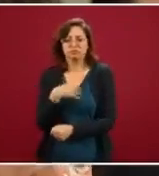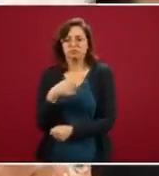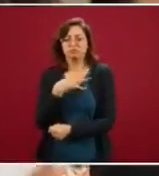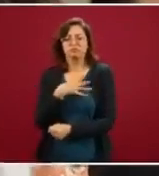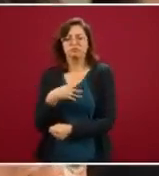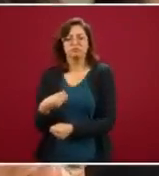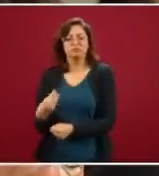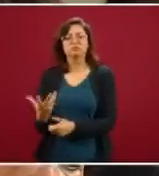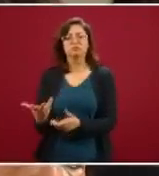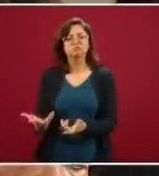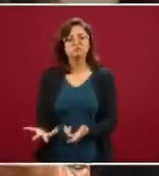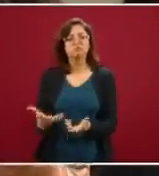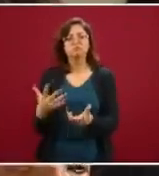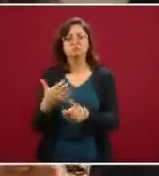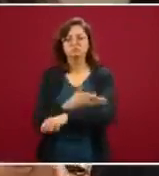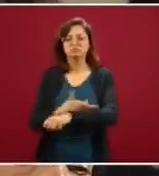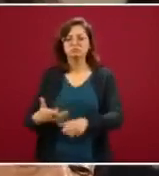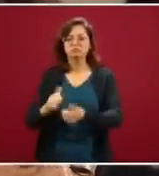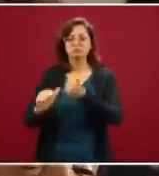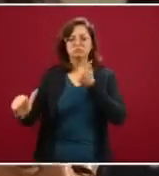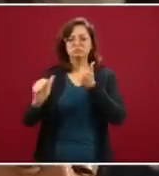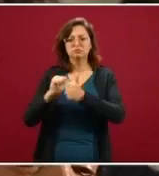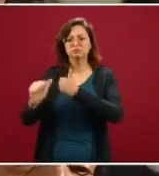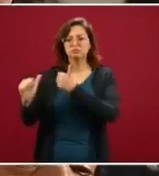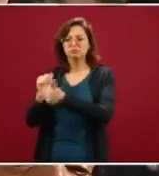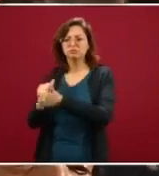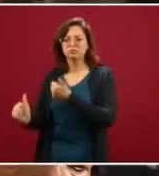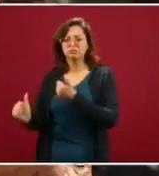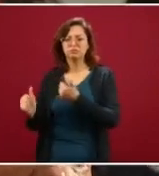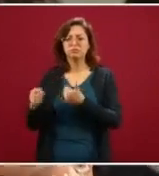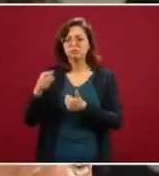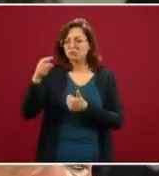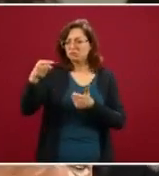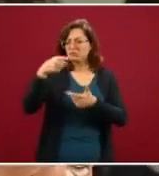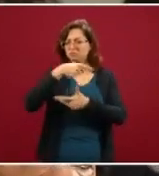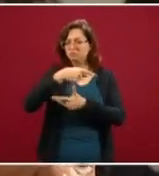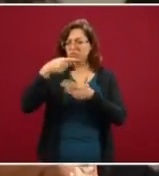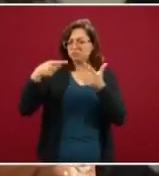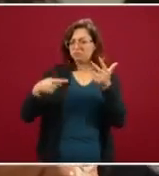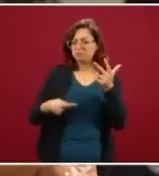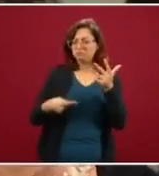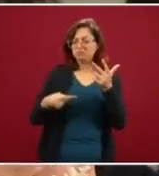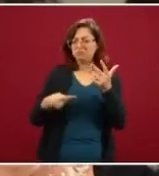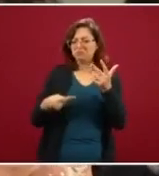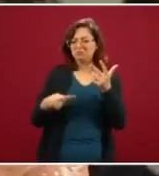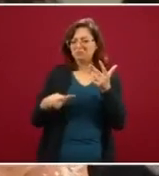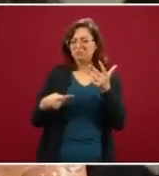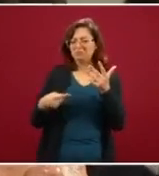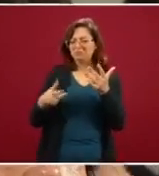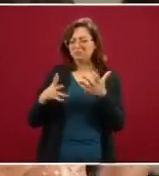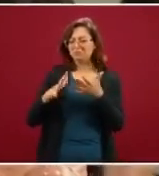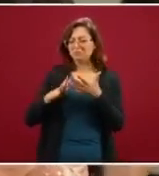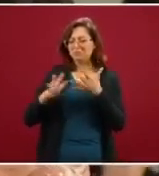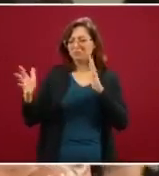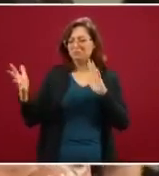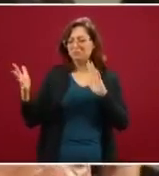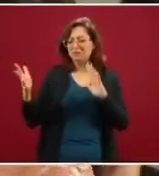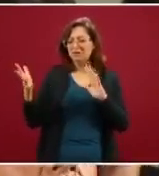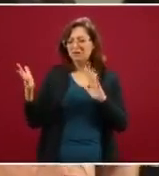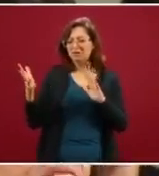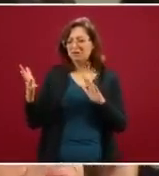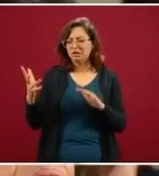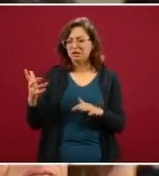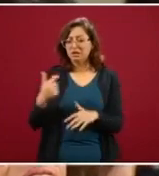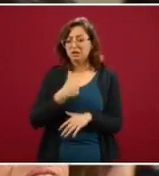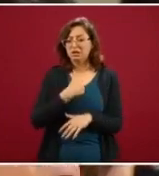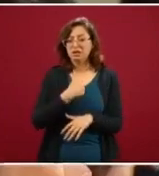desintegración familiar, las adicciones ni qué decir, todos los parámetros que dijo usted se han ido a la alza. Entonces mi súplica